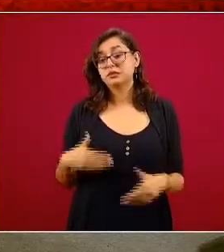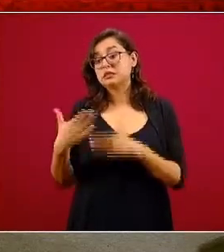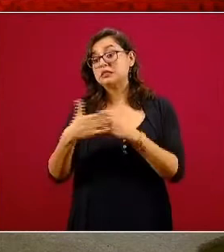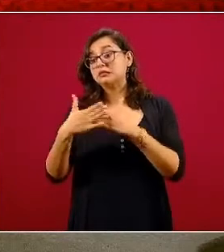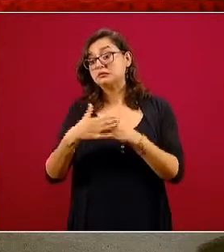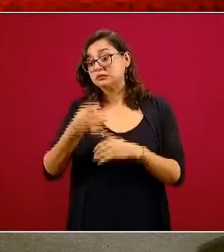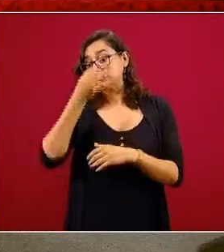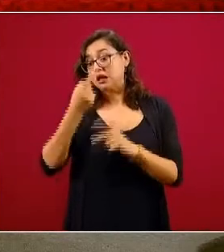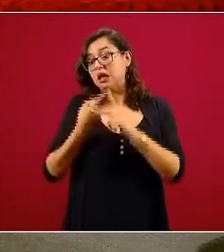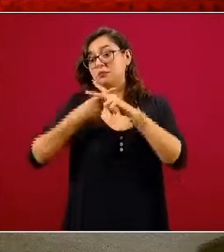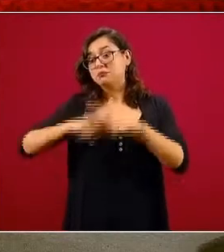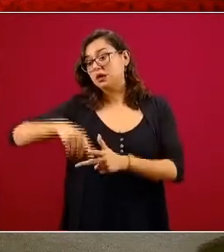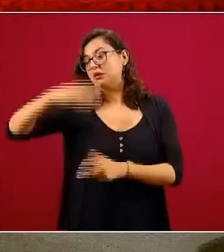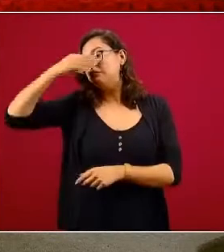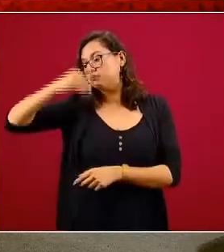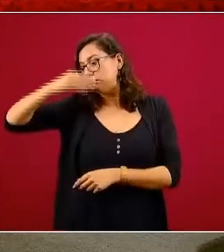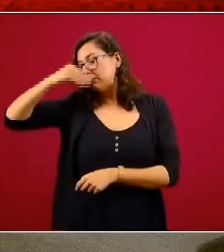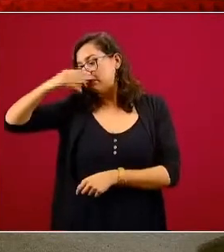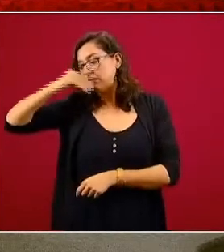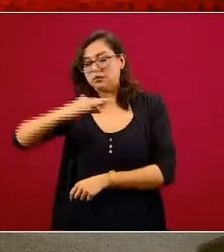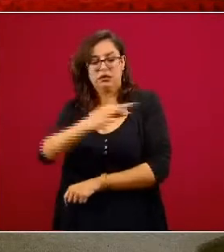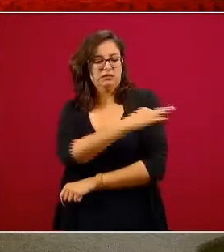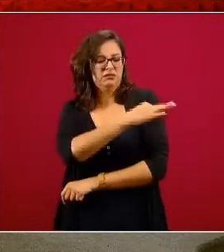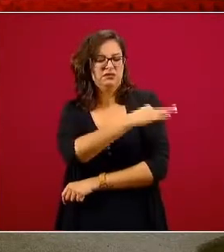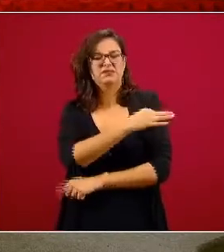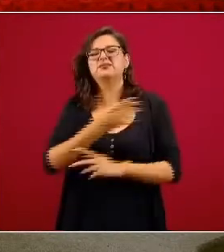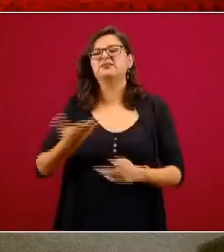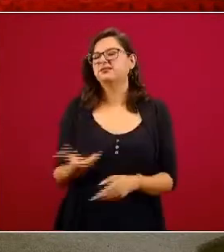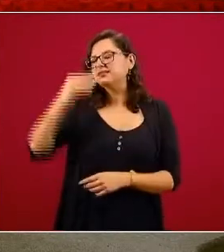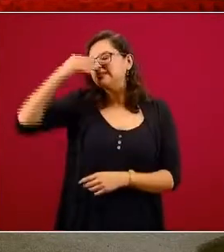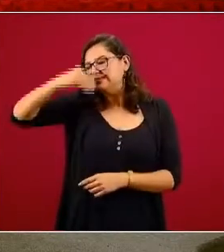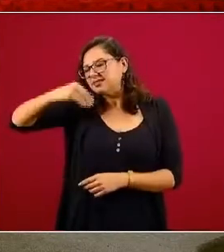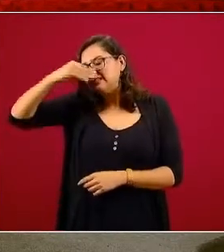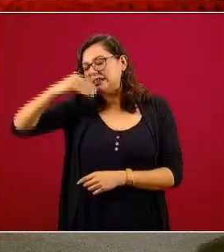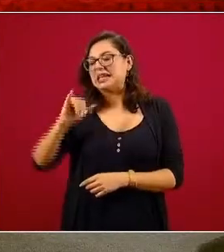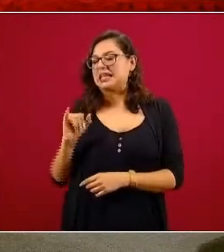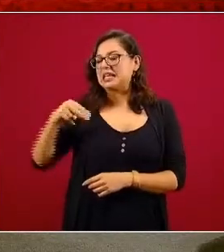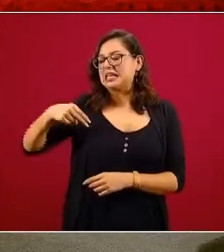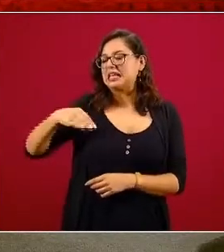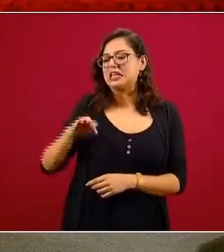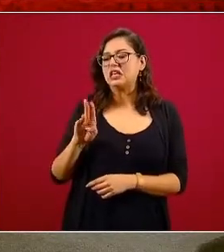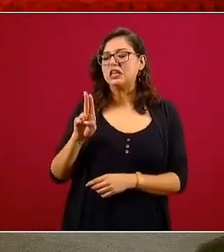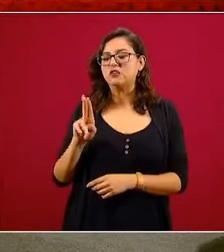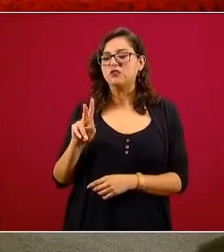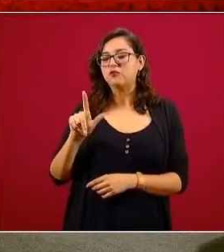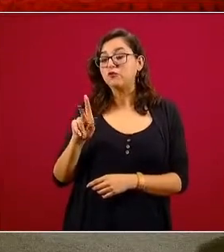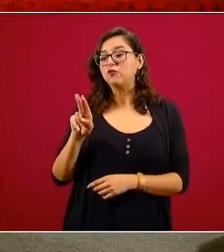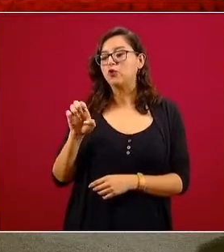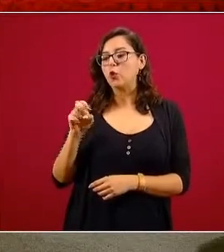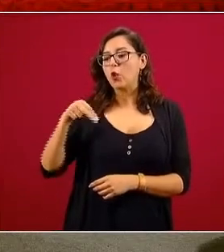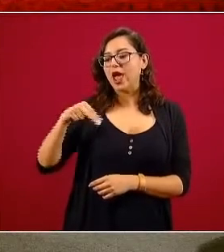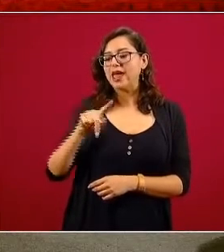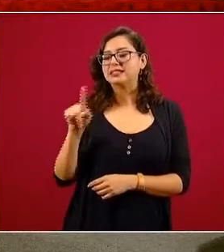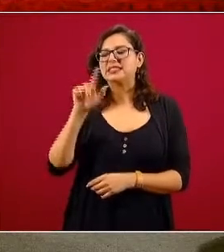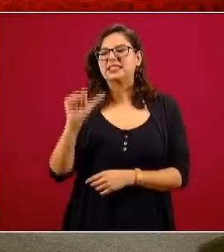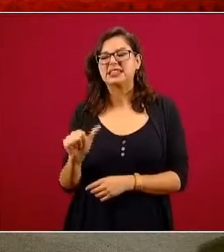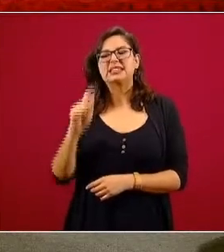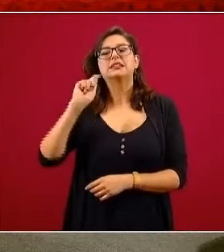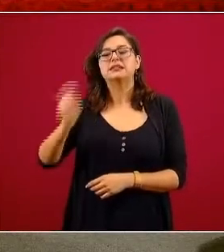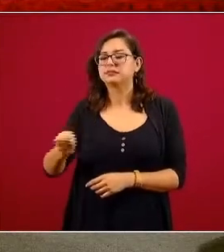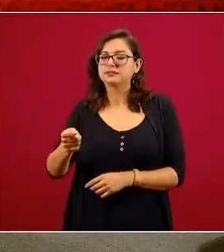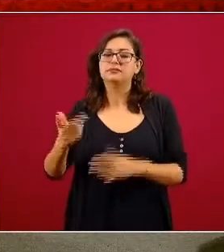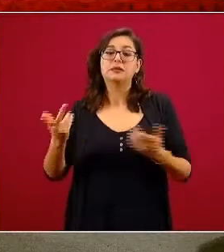influenza. Aquí vamos a recordar que la influenza es una enfermedad infecciosa causada por un